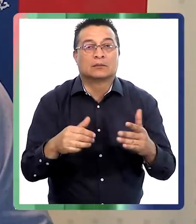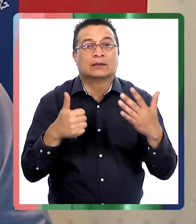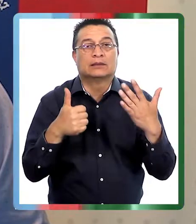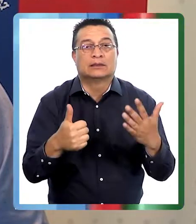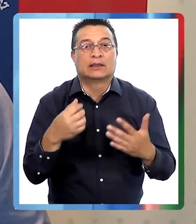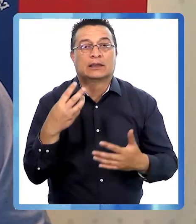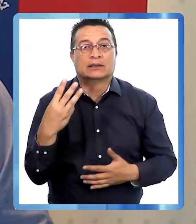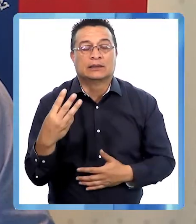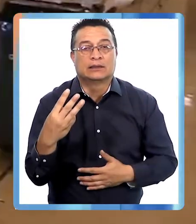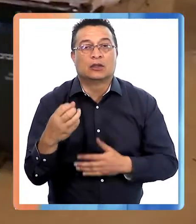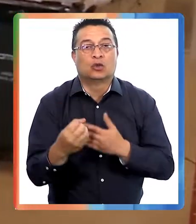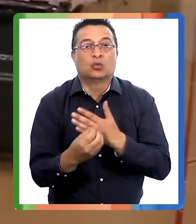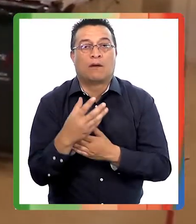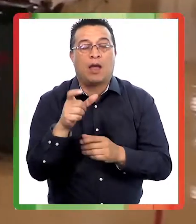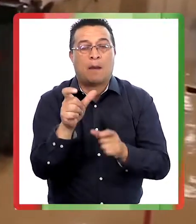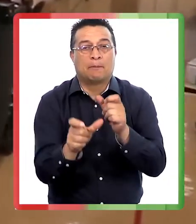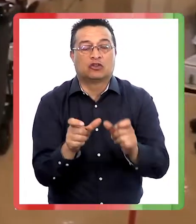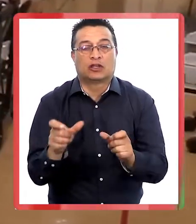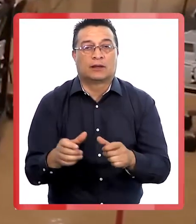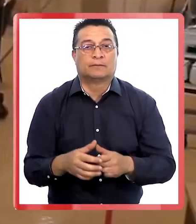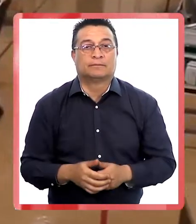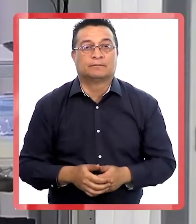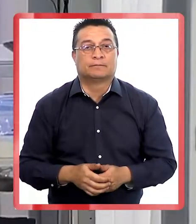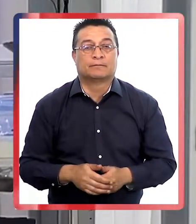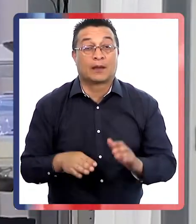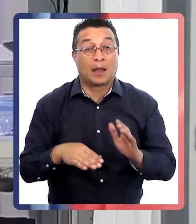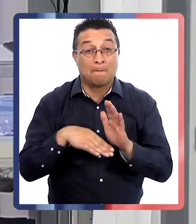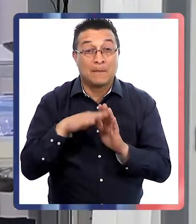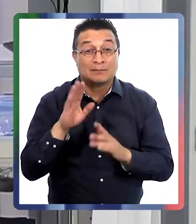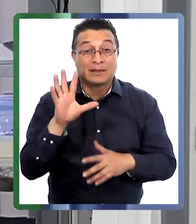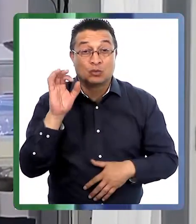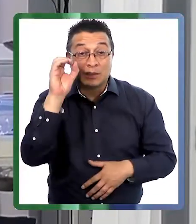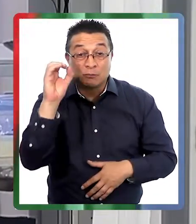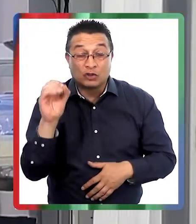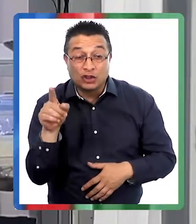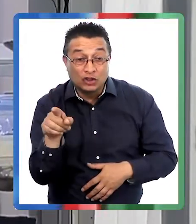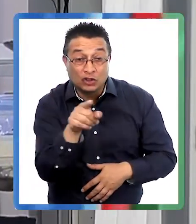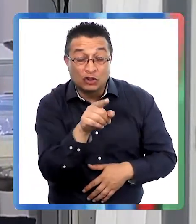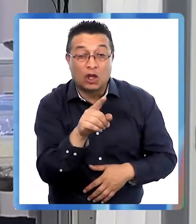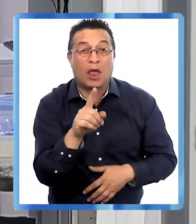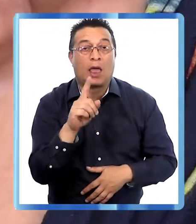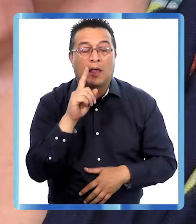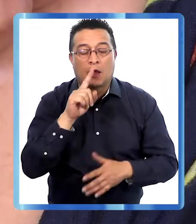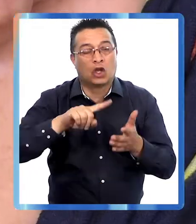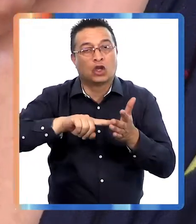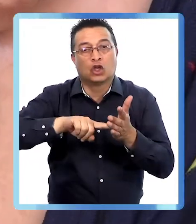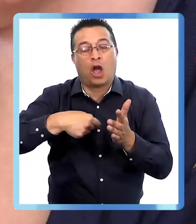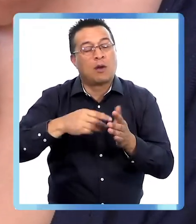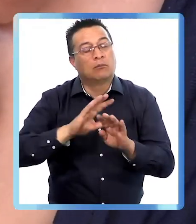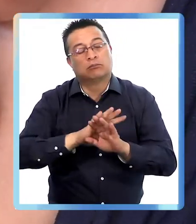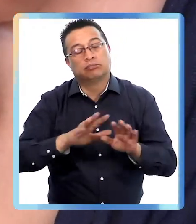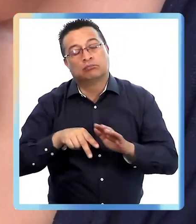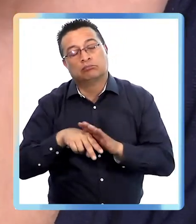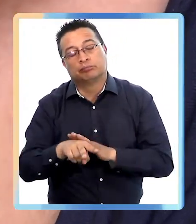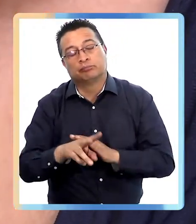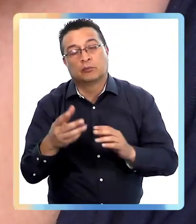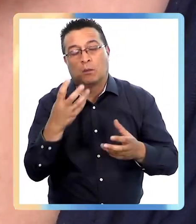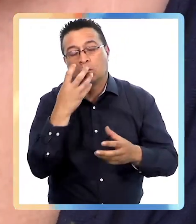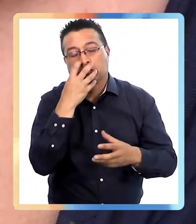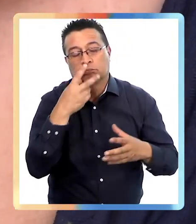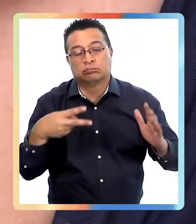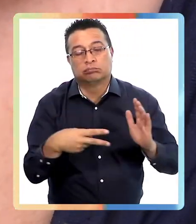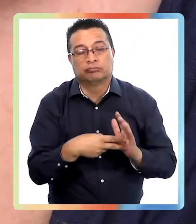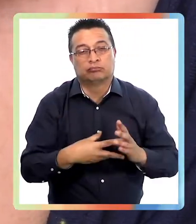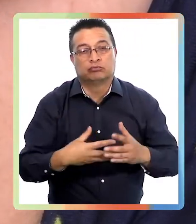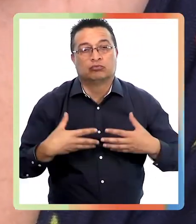63 nuevos pacientes. Más de la mitad de esos casos se encuentran en coma inducido, conectados a ventiladores